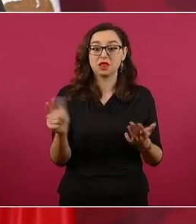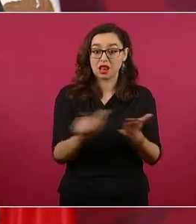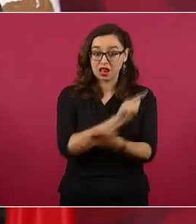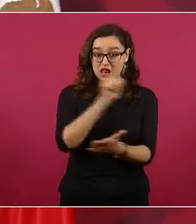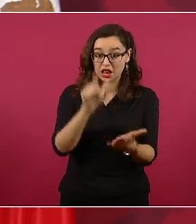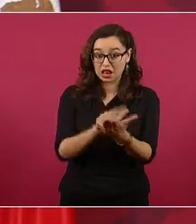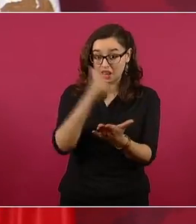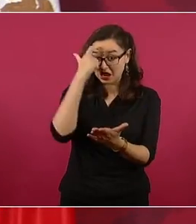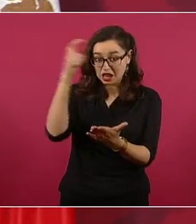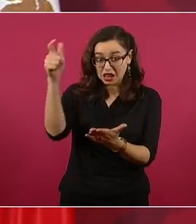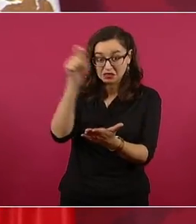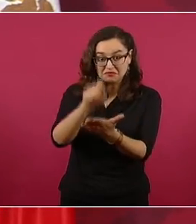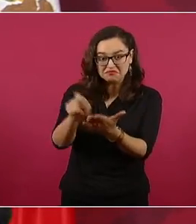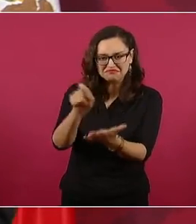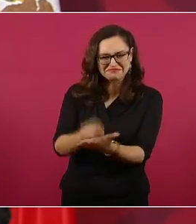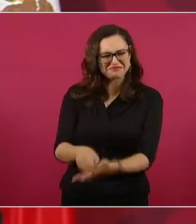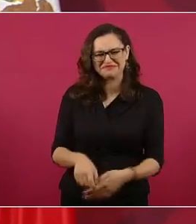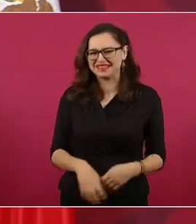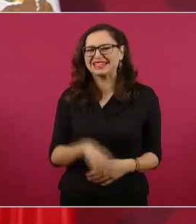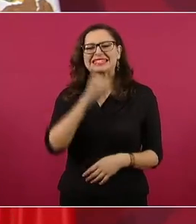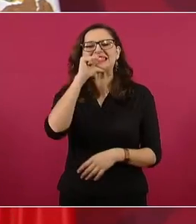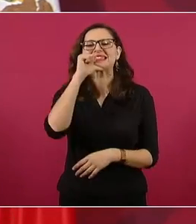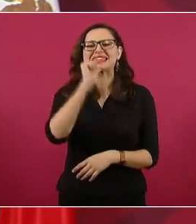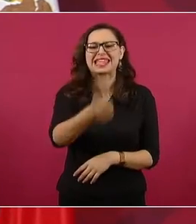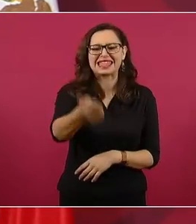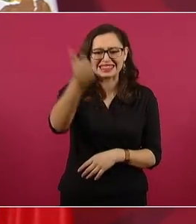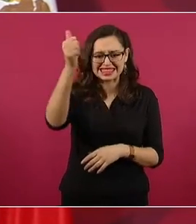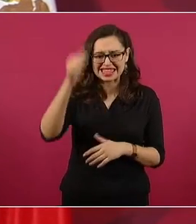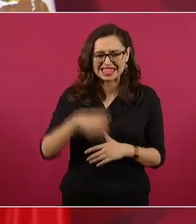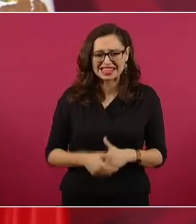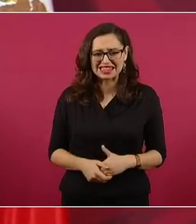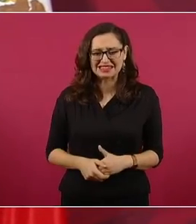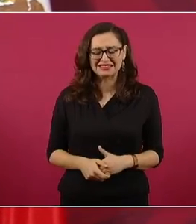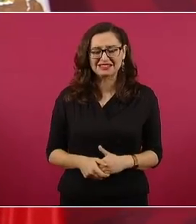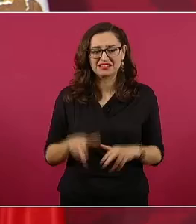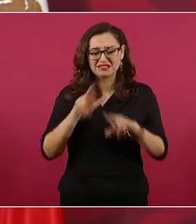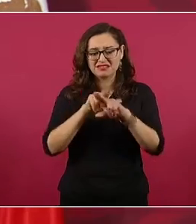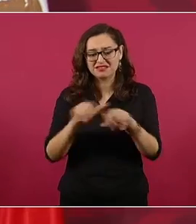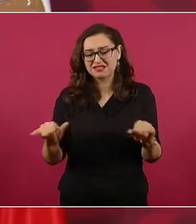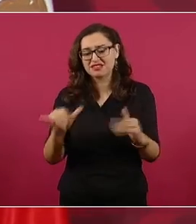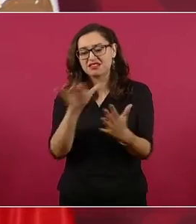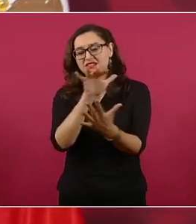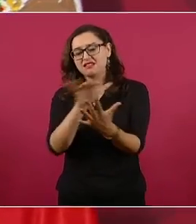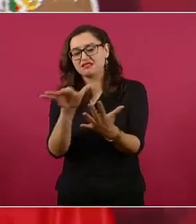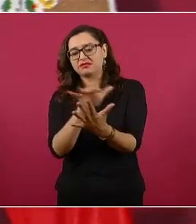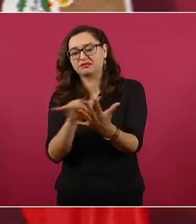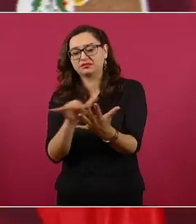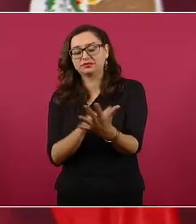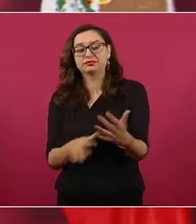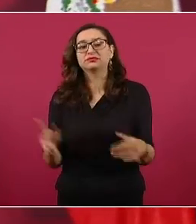No tenían, a veces ni las leían las iniciativas. Eran